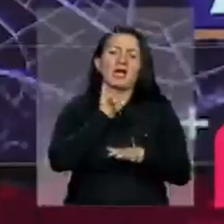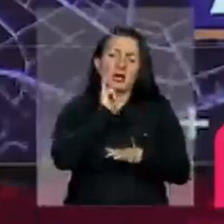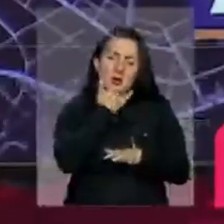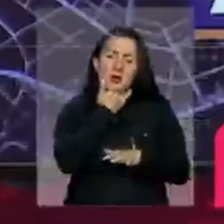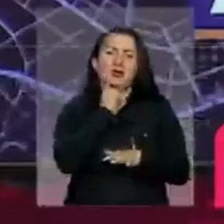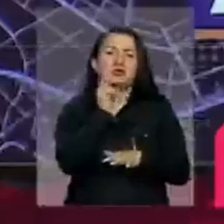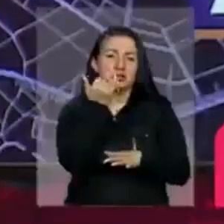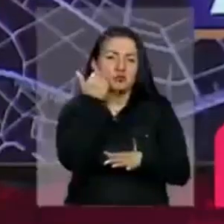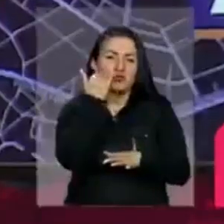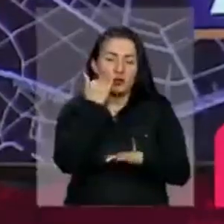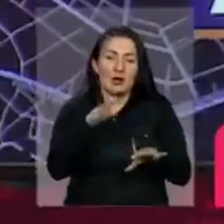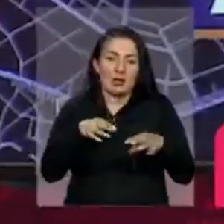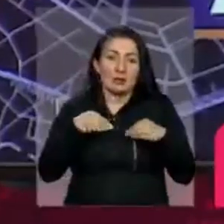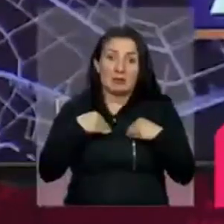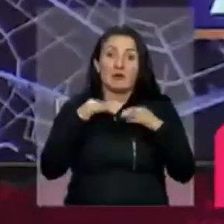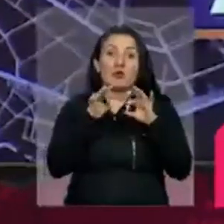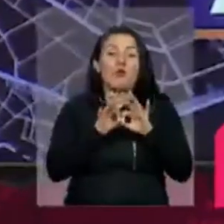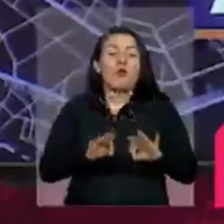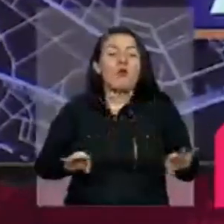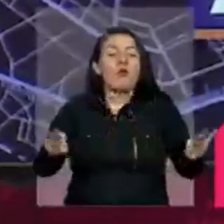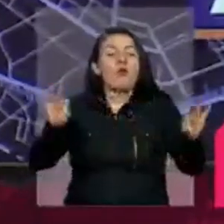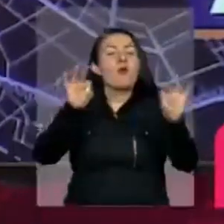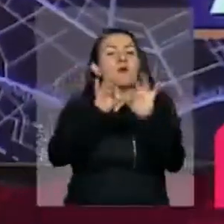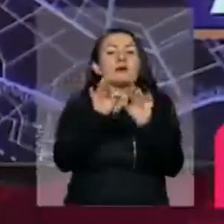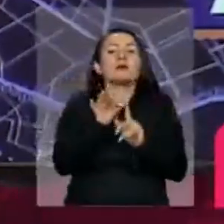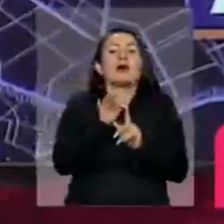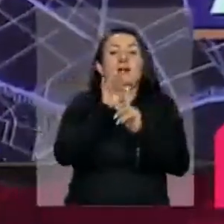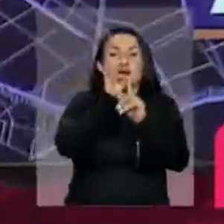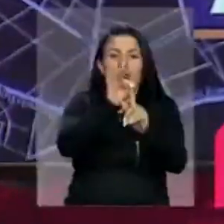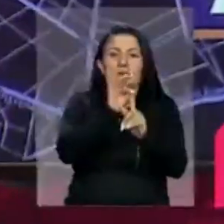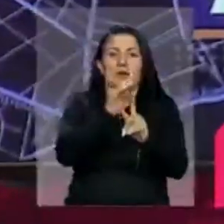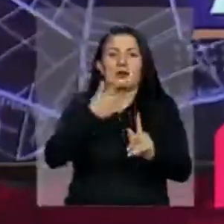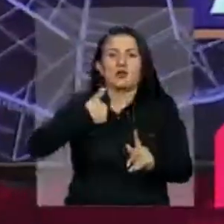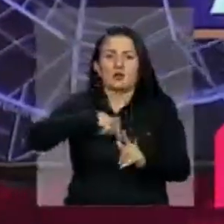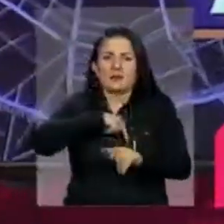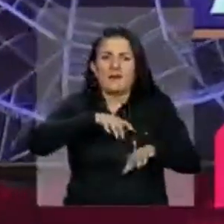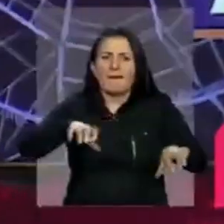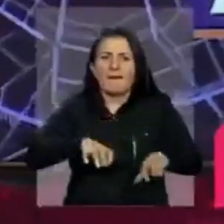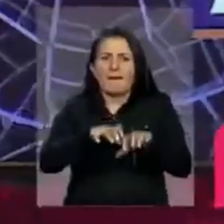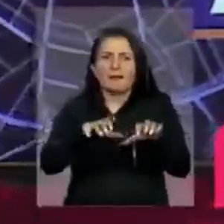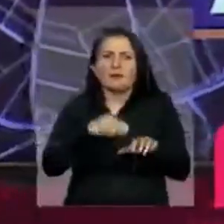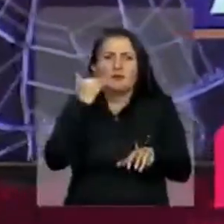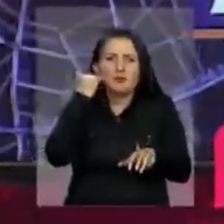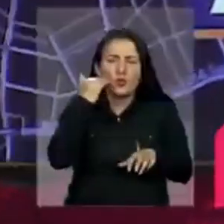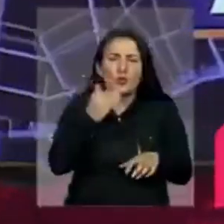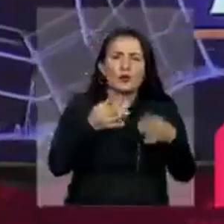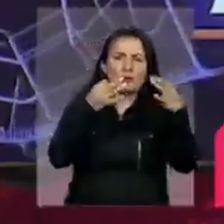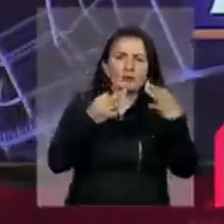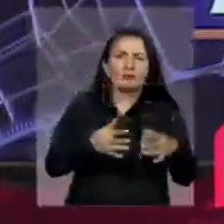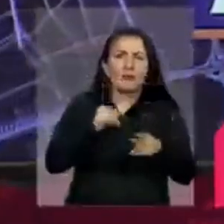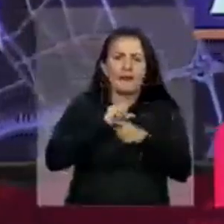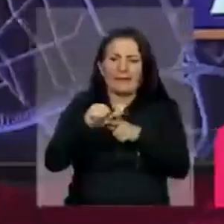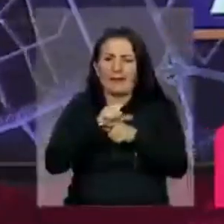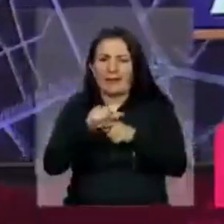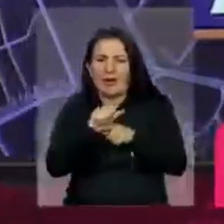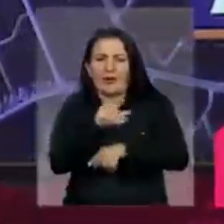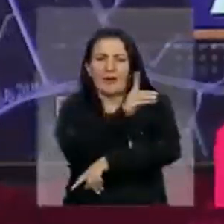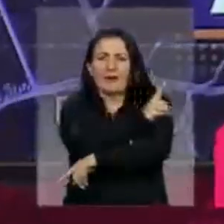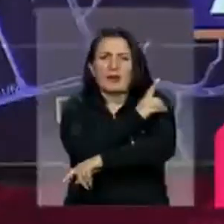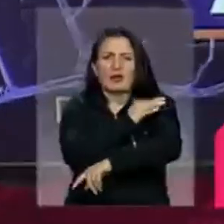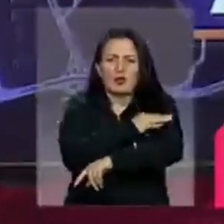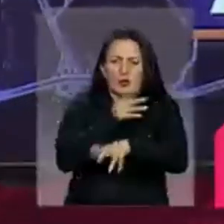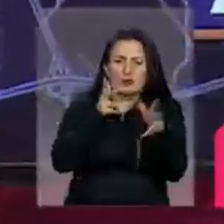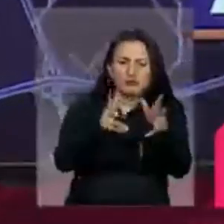que es muy importante que empiecen a nacer, a estar mujeres, entrenadoras mujeres. ¿Cuántas hay en la